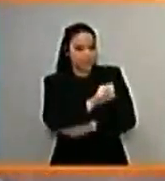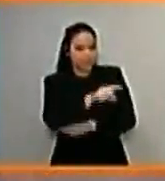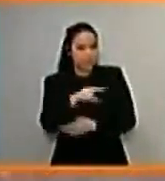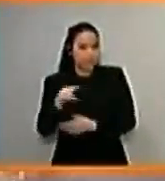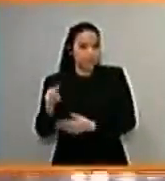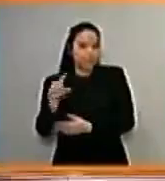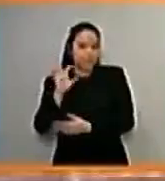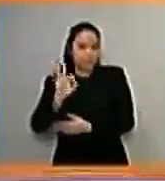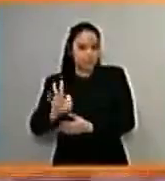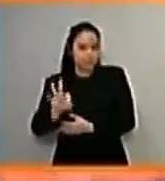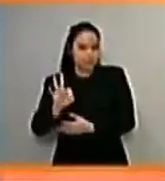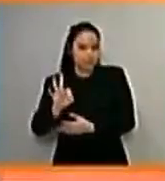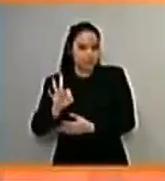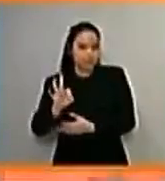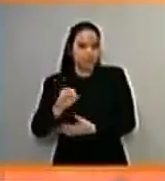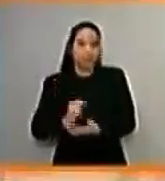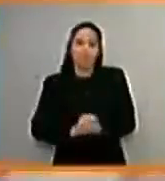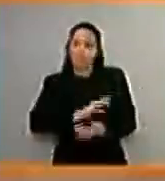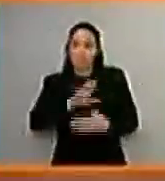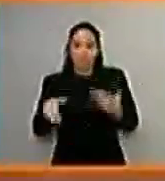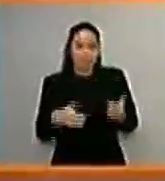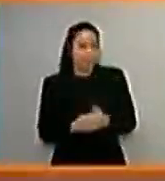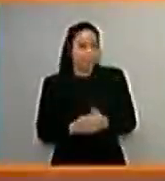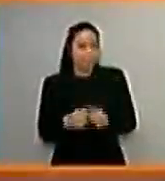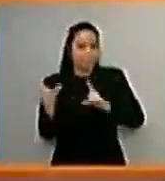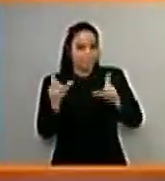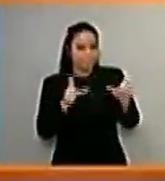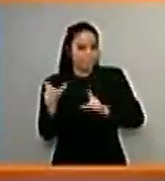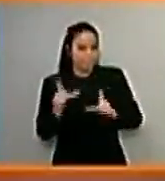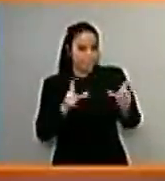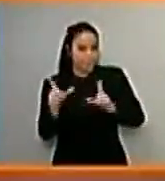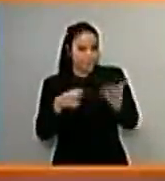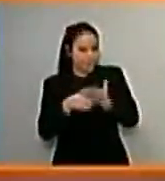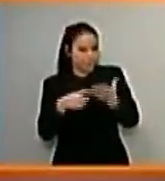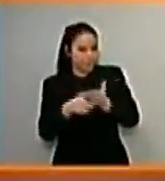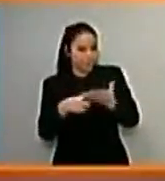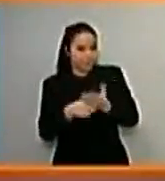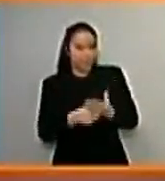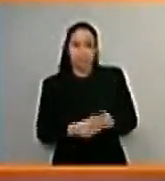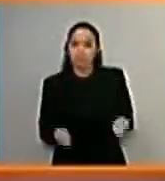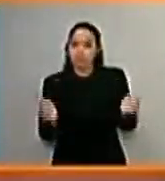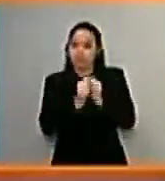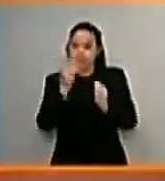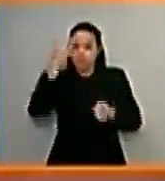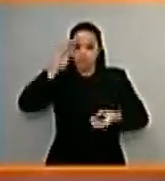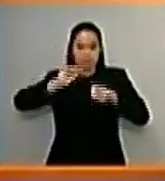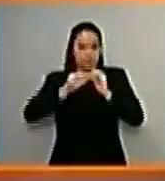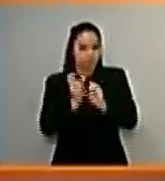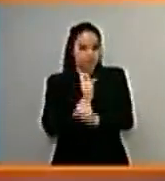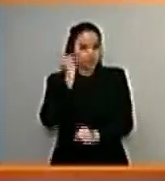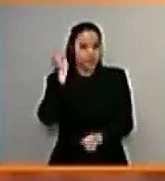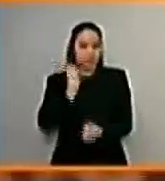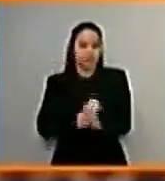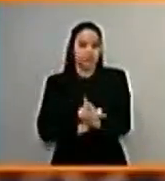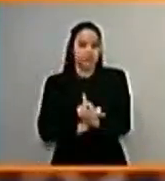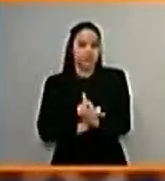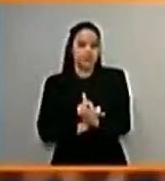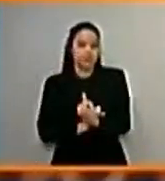0 al 9, así que espero que vayas preparando tu boleto y me acompañes a recibir el primer